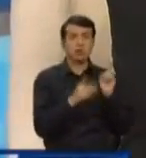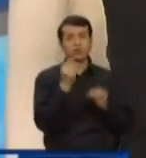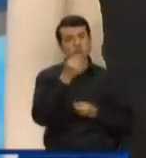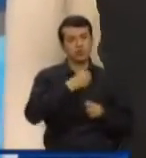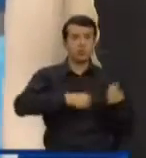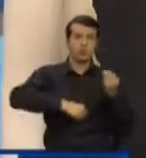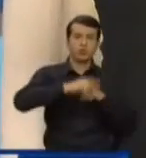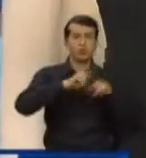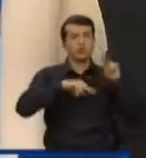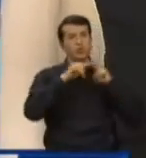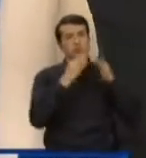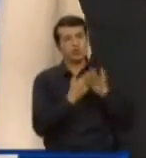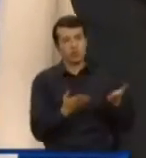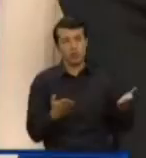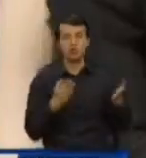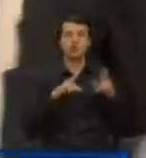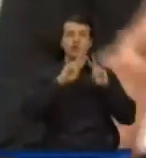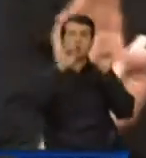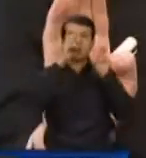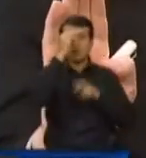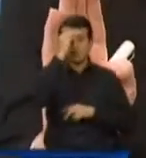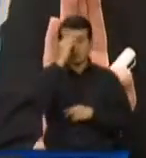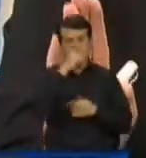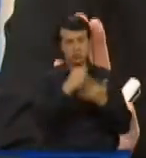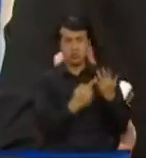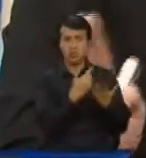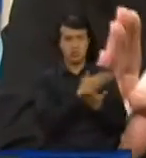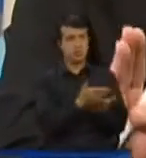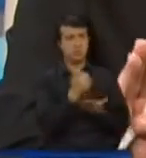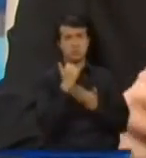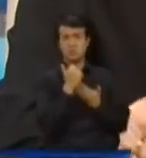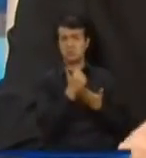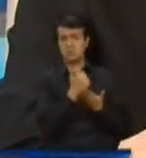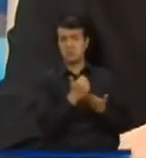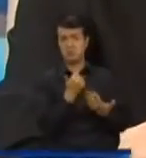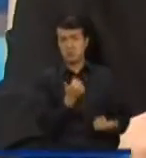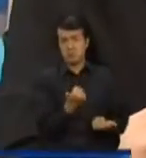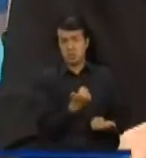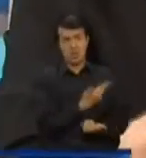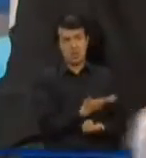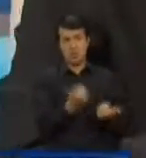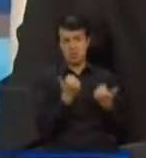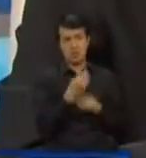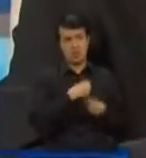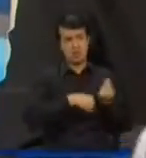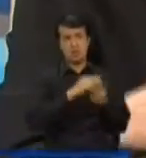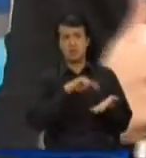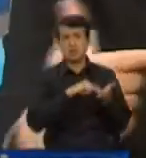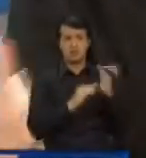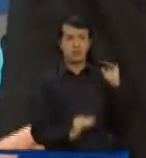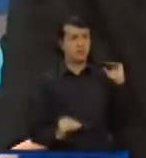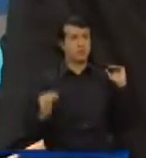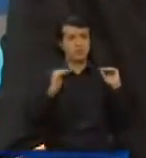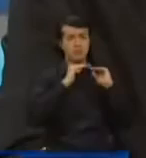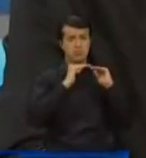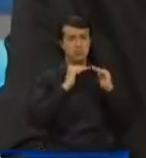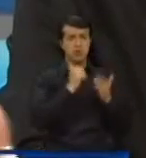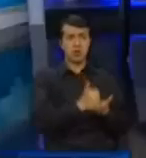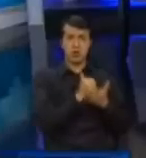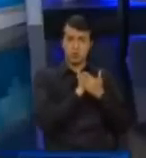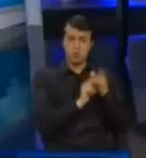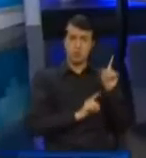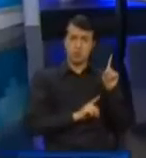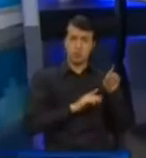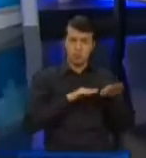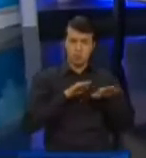invirtieron en infraestructuras, otros en educación, pero eso está bien, porque eso tiene que ver con equidad y con competitividad sistémica. Es